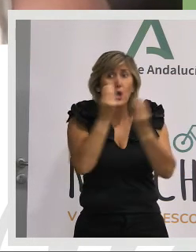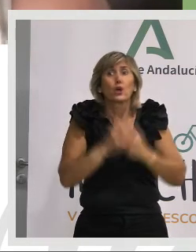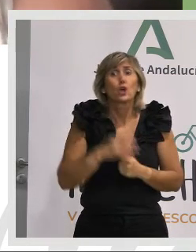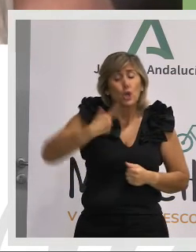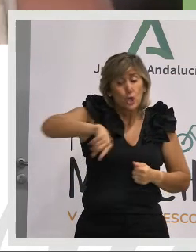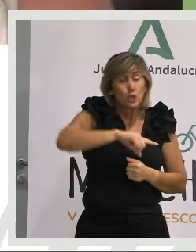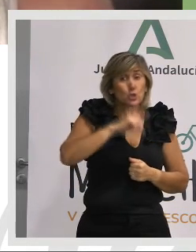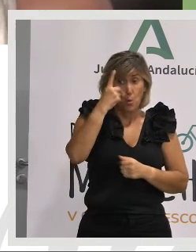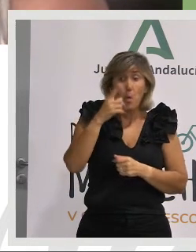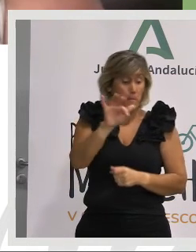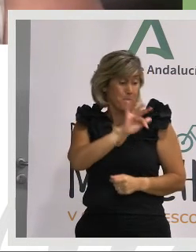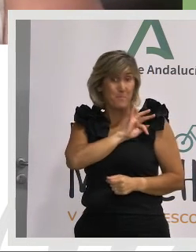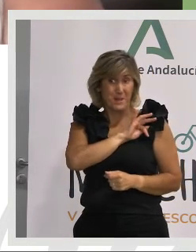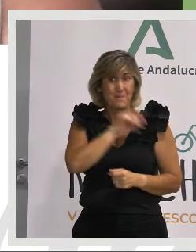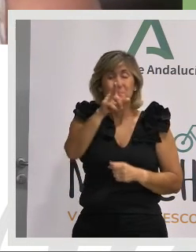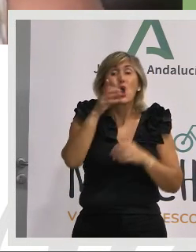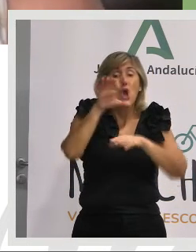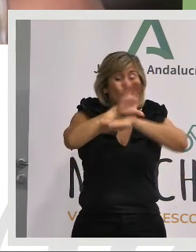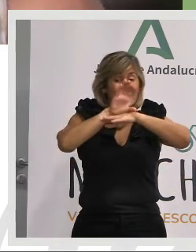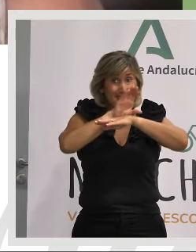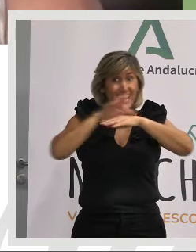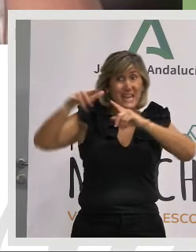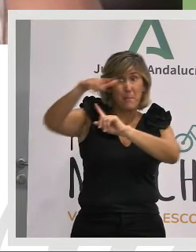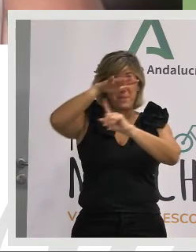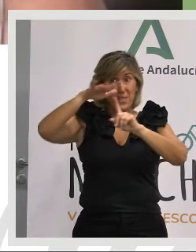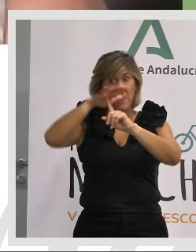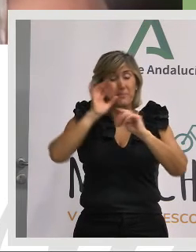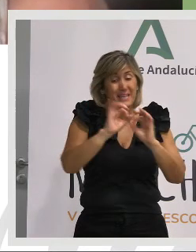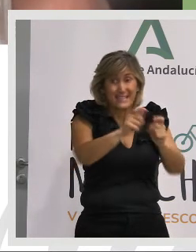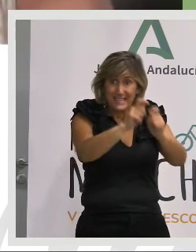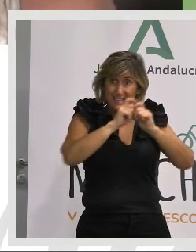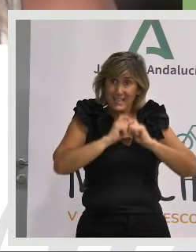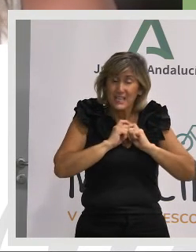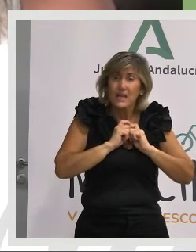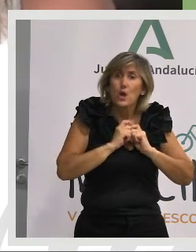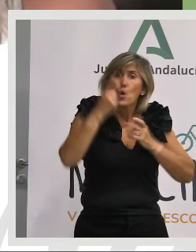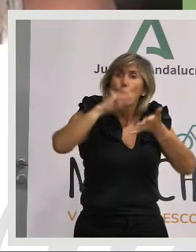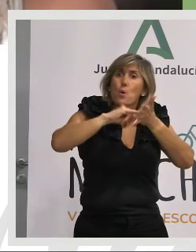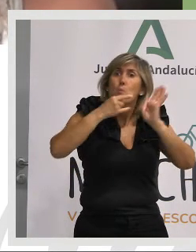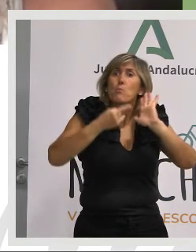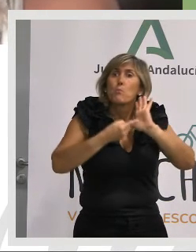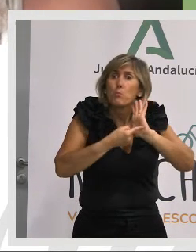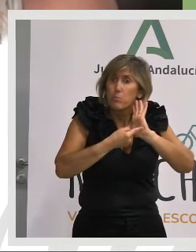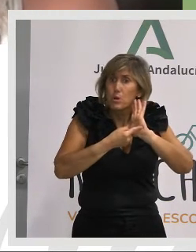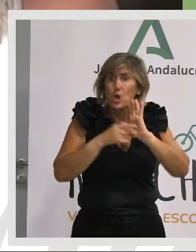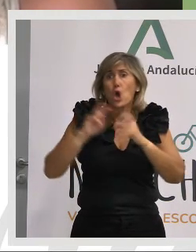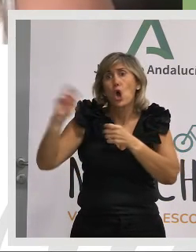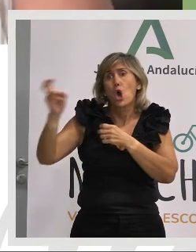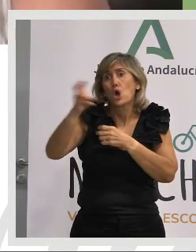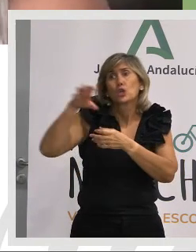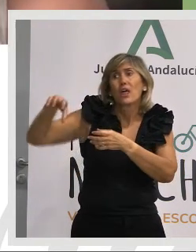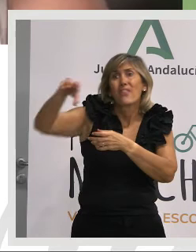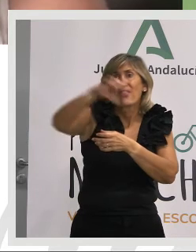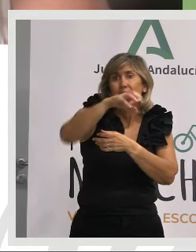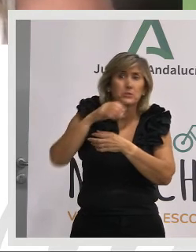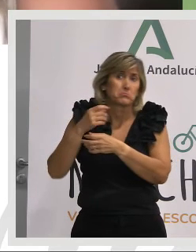Obtuvimos un premio de la Consejería de Medio Ambiente por la difusión realizada por el alumnado en los demás centros educativos,